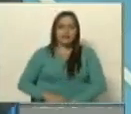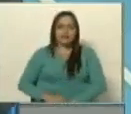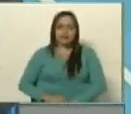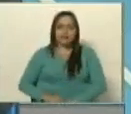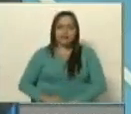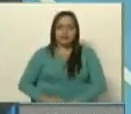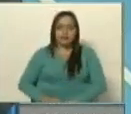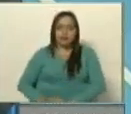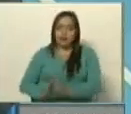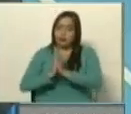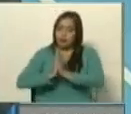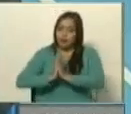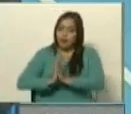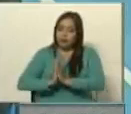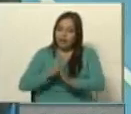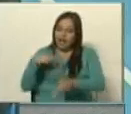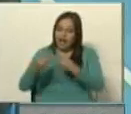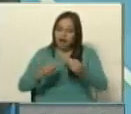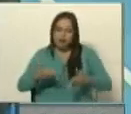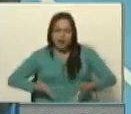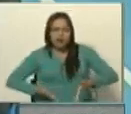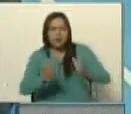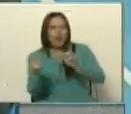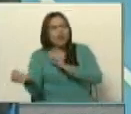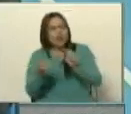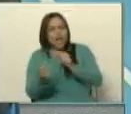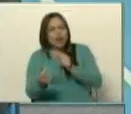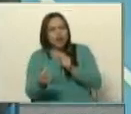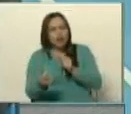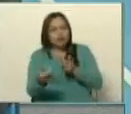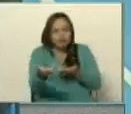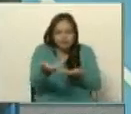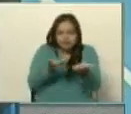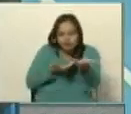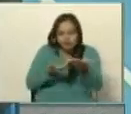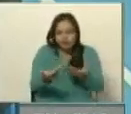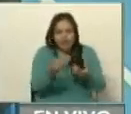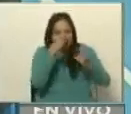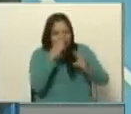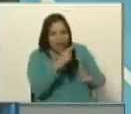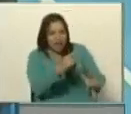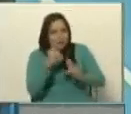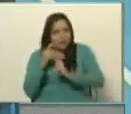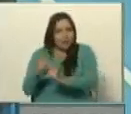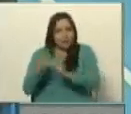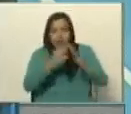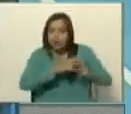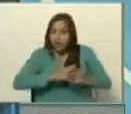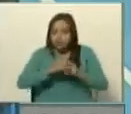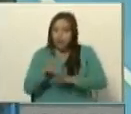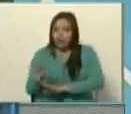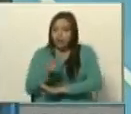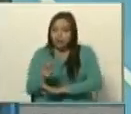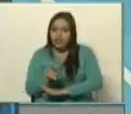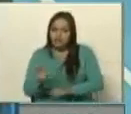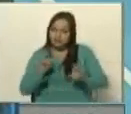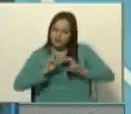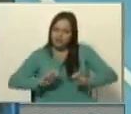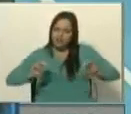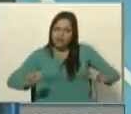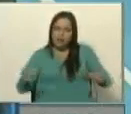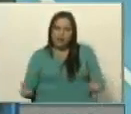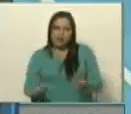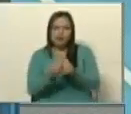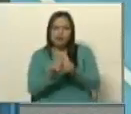a que construyamos una ruta de diálogo y entendimiento respetuoso entre Estados soberanos. Nos sentamos juntos en la Asamblea General